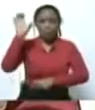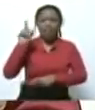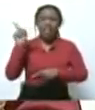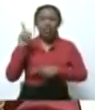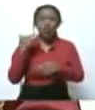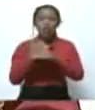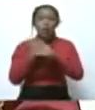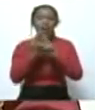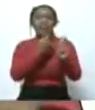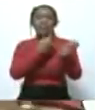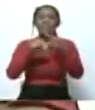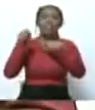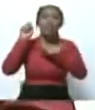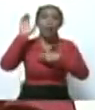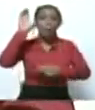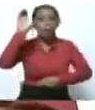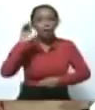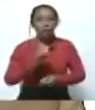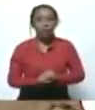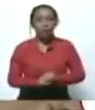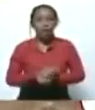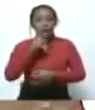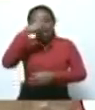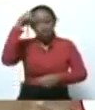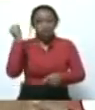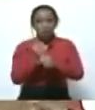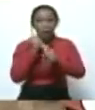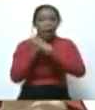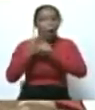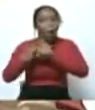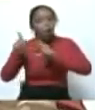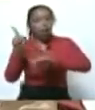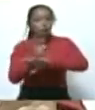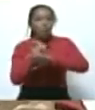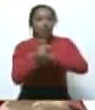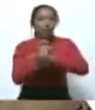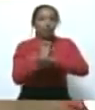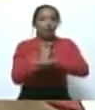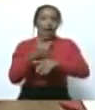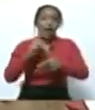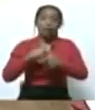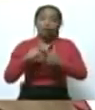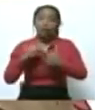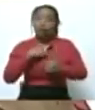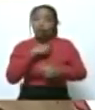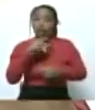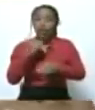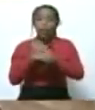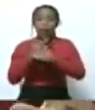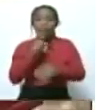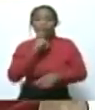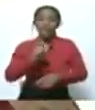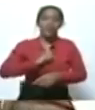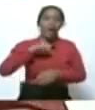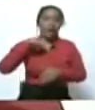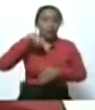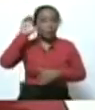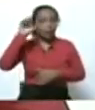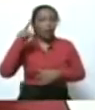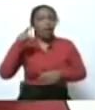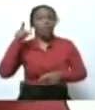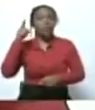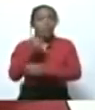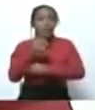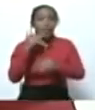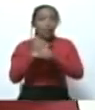vendepatrias. Esos trabajan para otro gobierno. Entonces nosotros serían enemigos de la patria y como enemigos deben ser